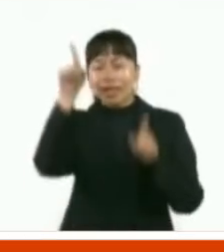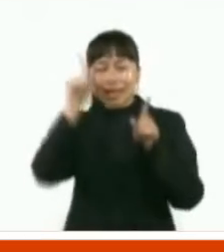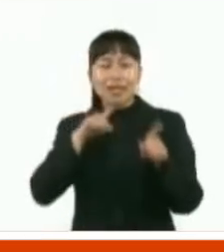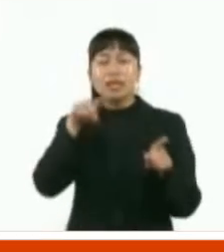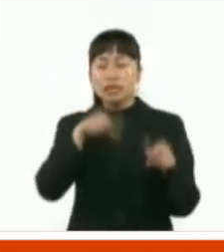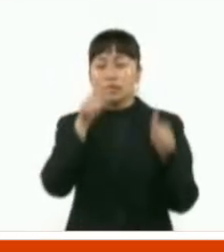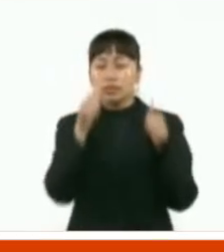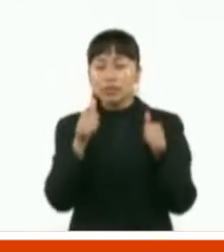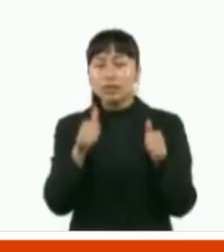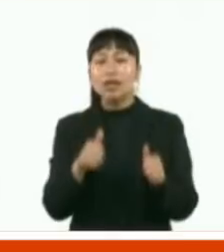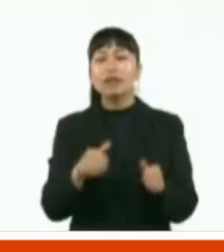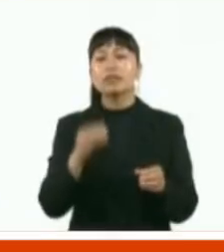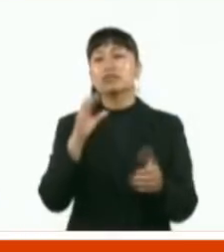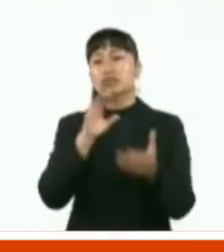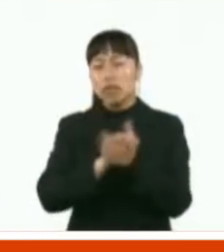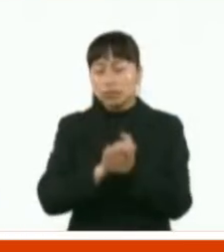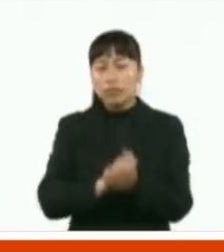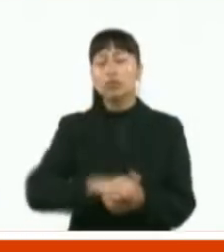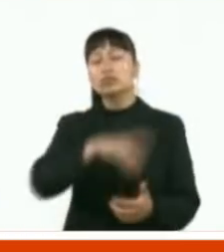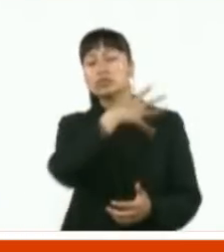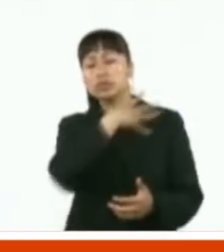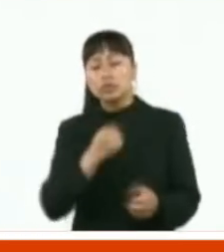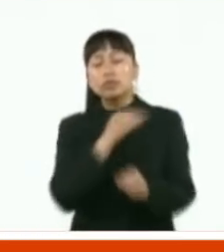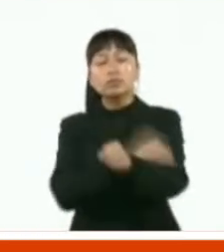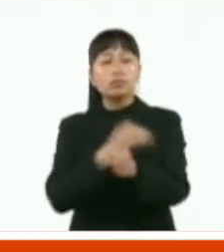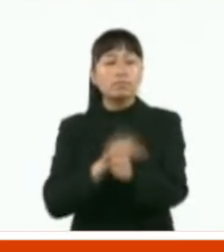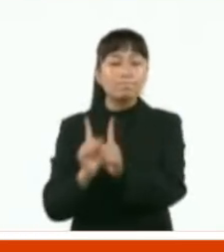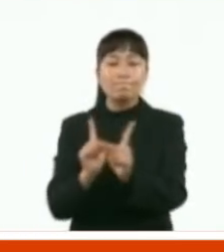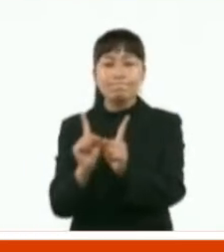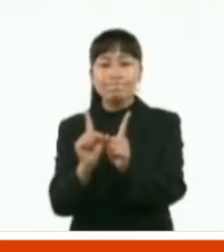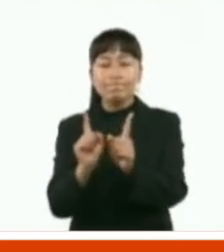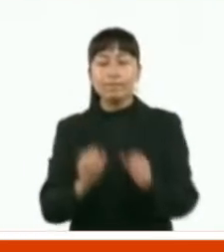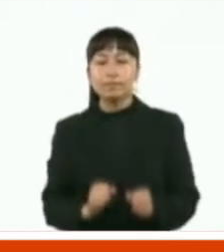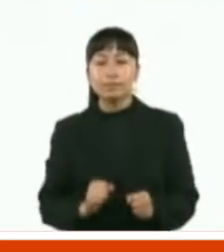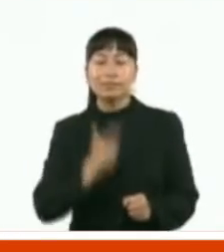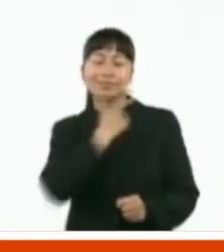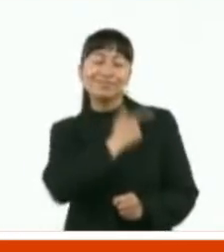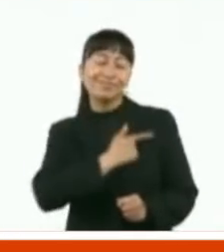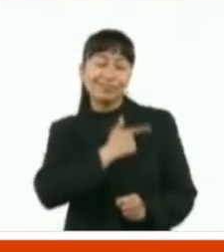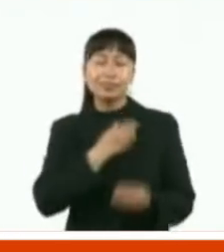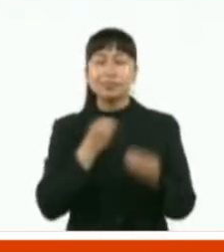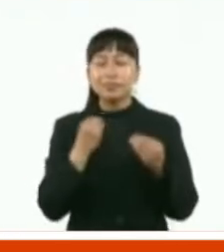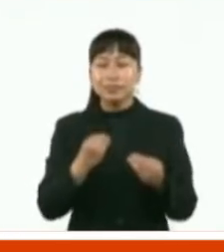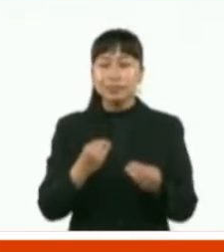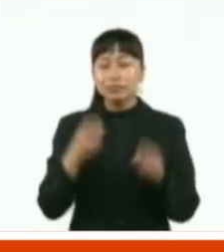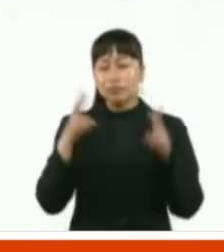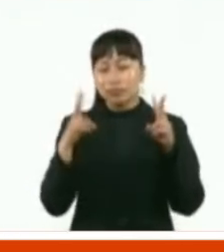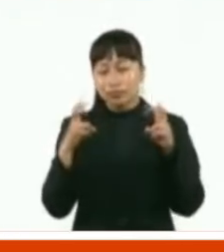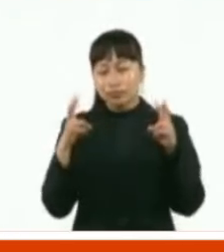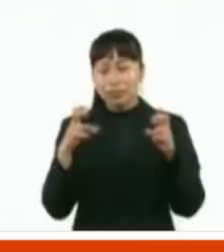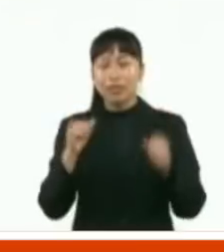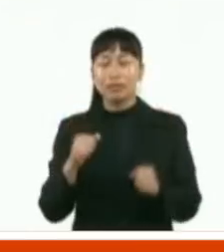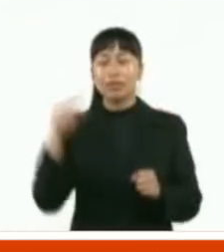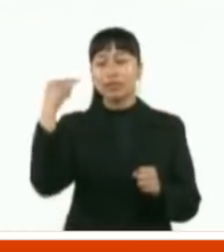sus esposos, compañeros, hermanos o hijos acompañándoles. Me gusta mucho hacer hincapié en las mujeres